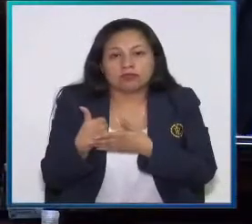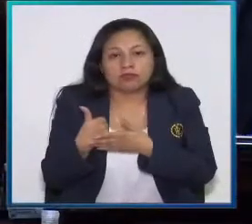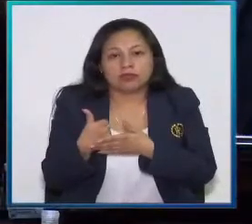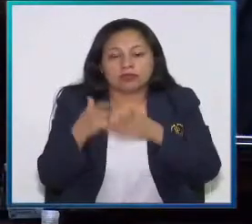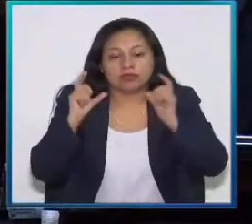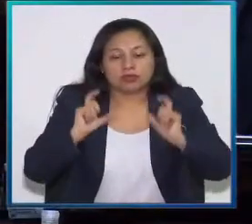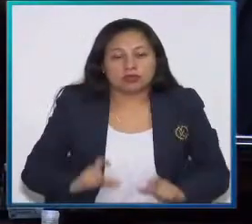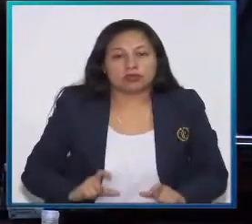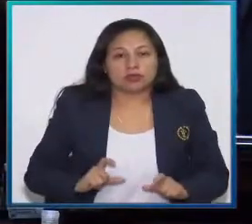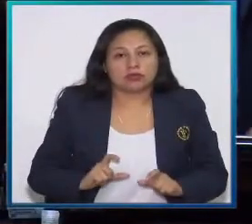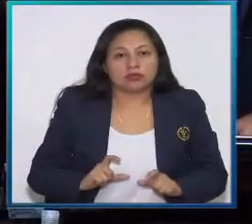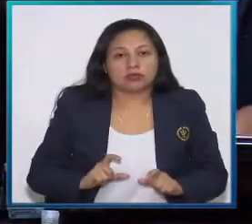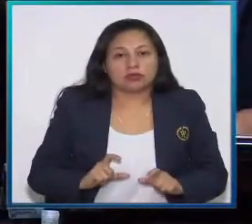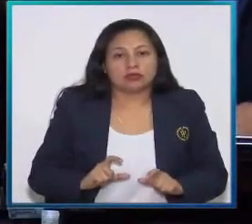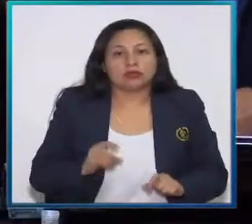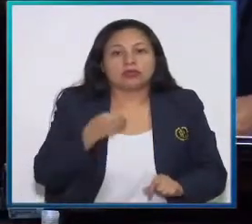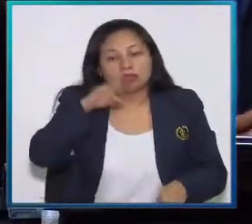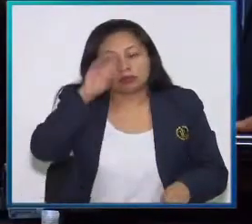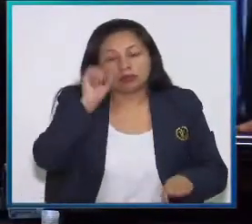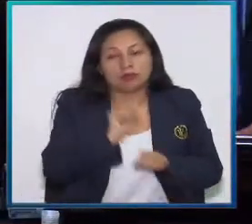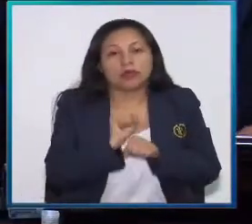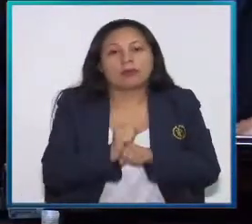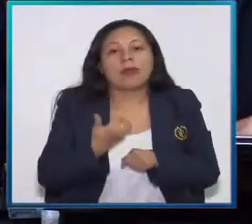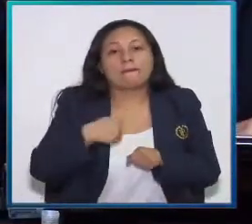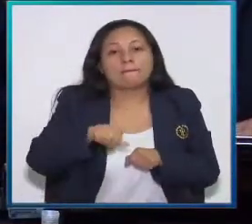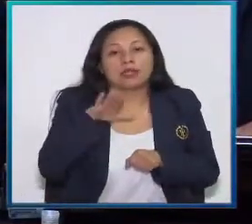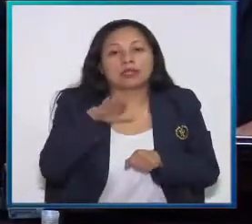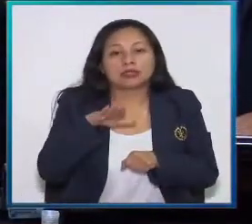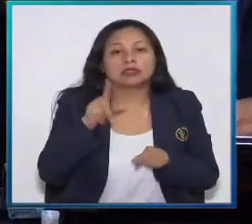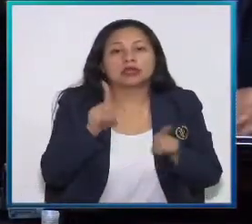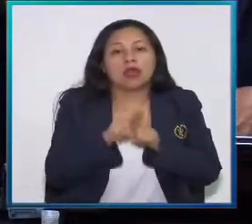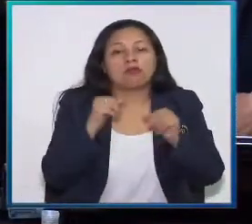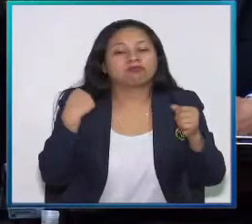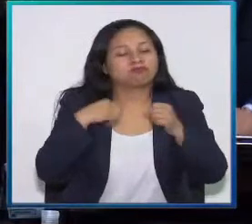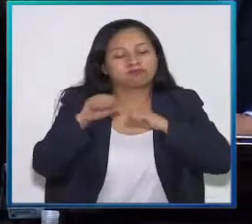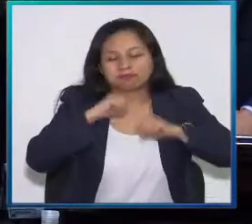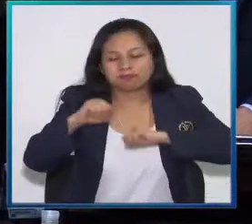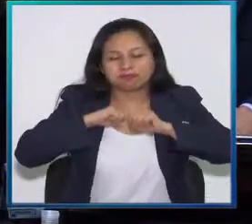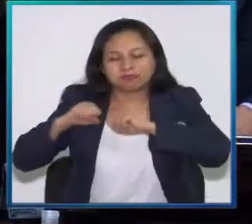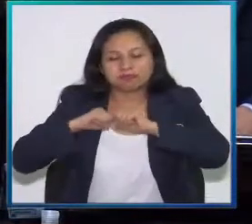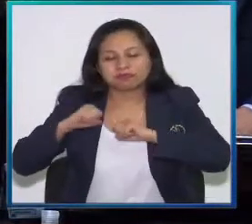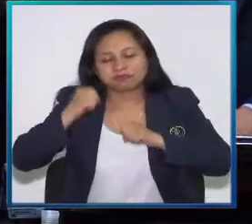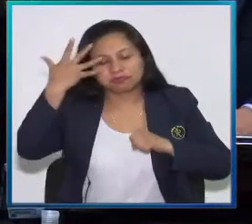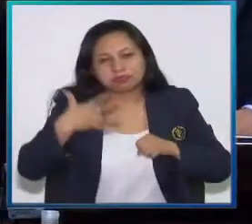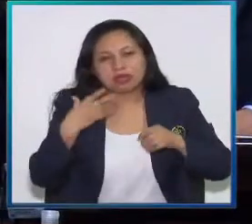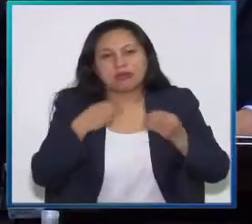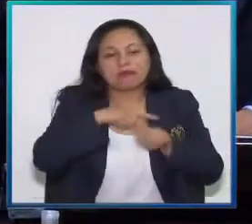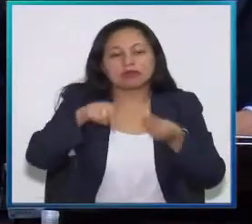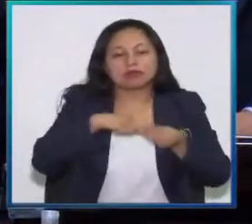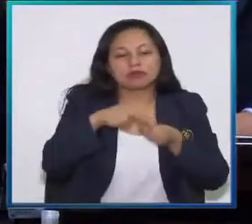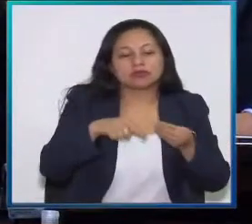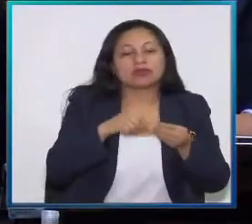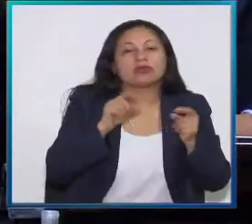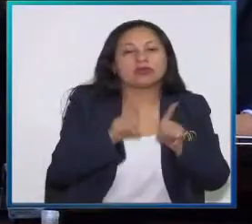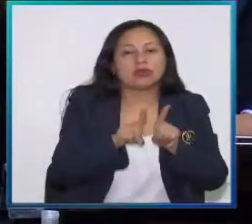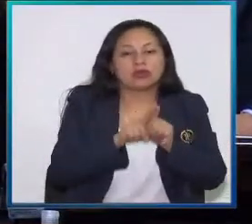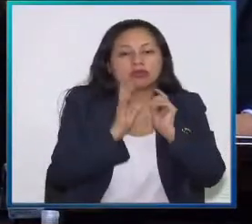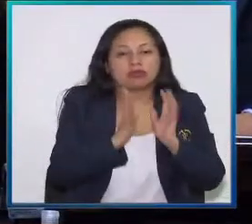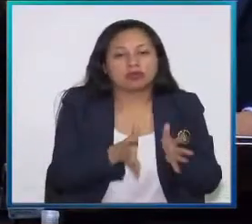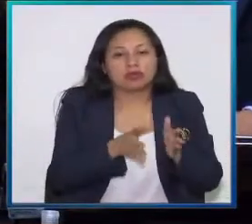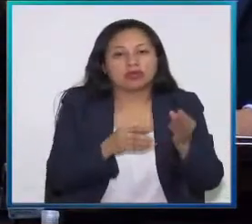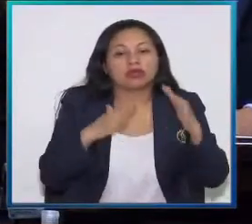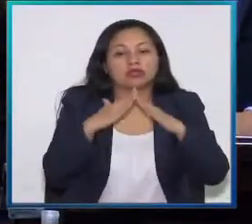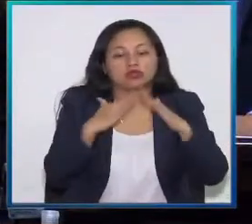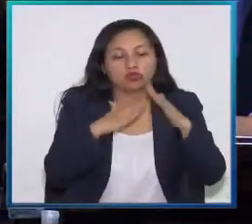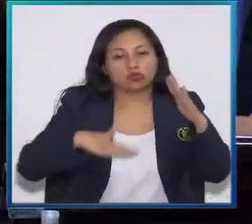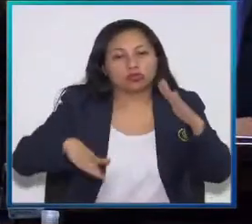los ciudadanos que trabajan pacíficamente, que luchan cada día por sus familias, por sostener a su